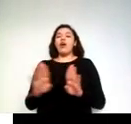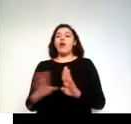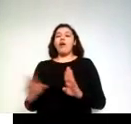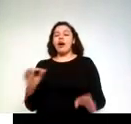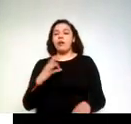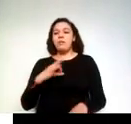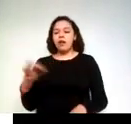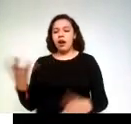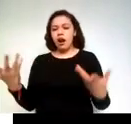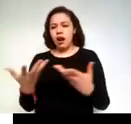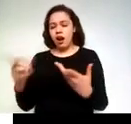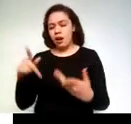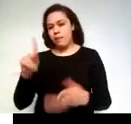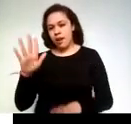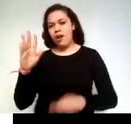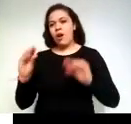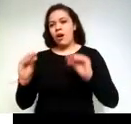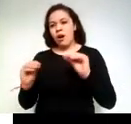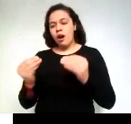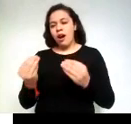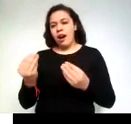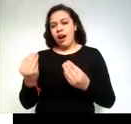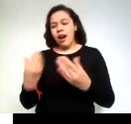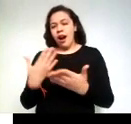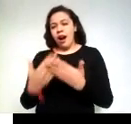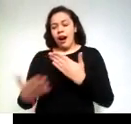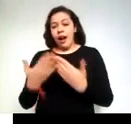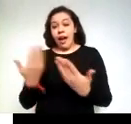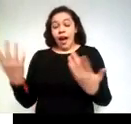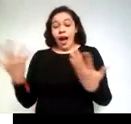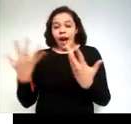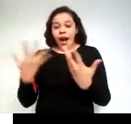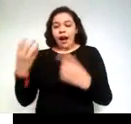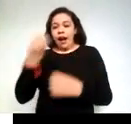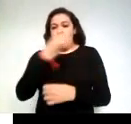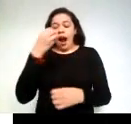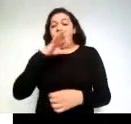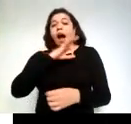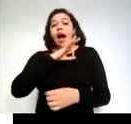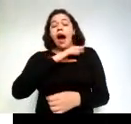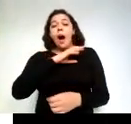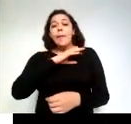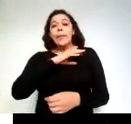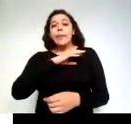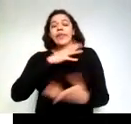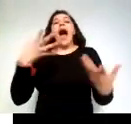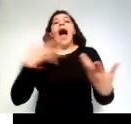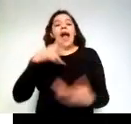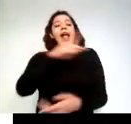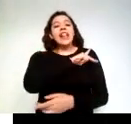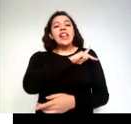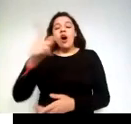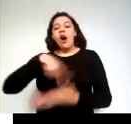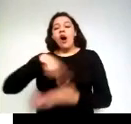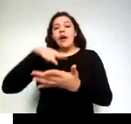desempeñar, pero muchas de las acciones que estamos tomando a nivel institucional pues tienen repercusión en todos los centros de trabajo con